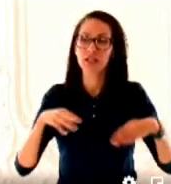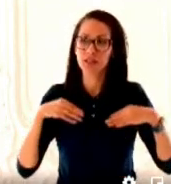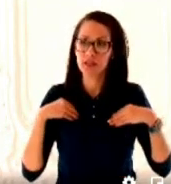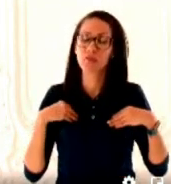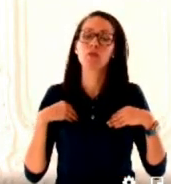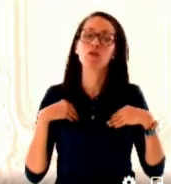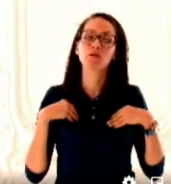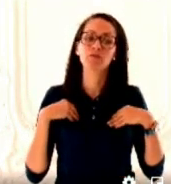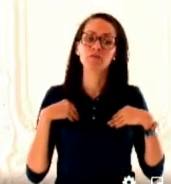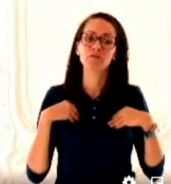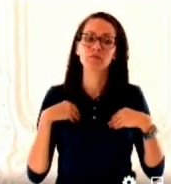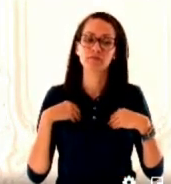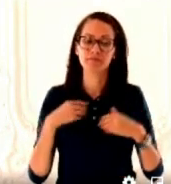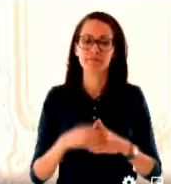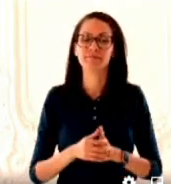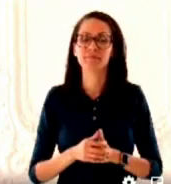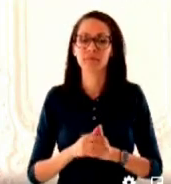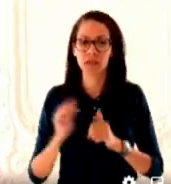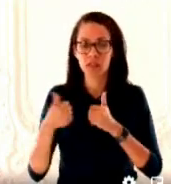gobernador. Muchas gracias.